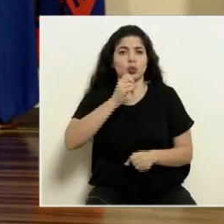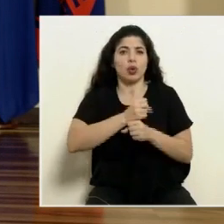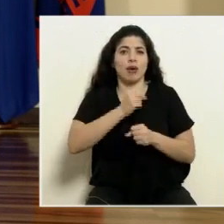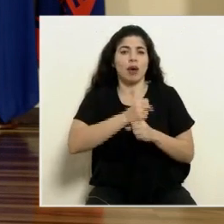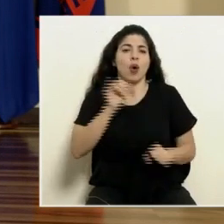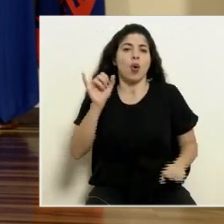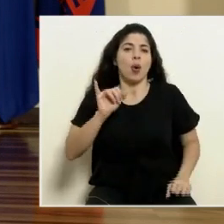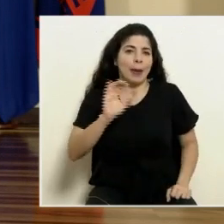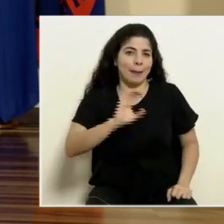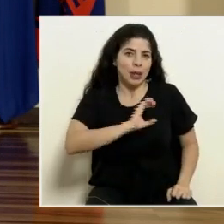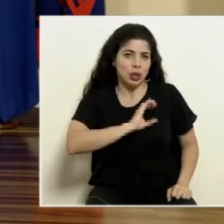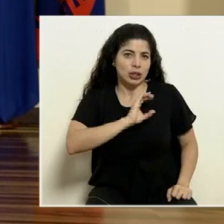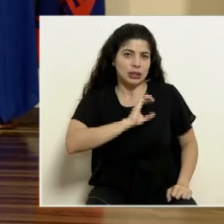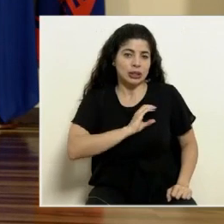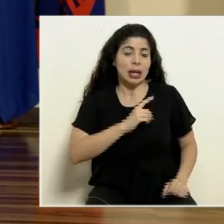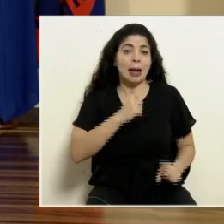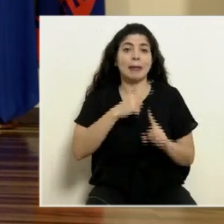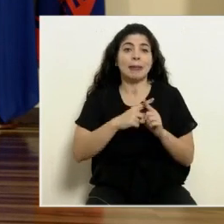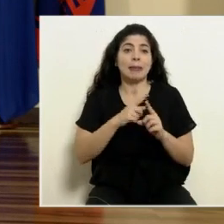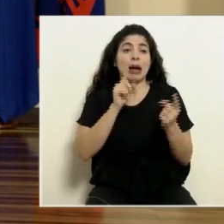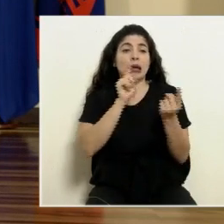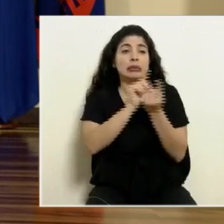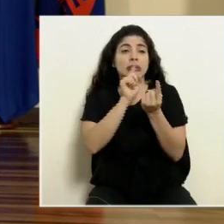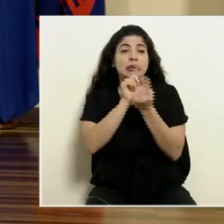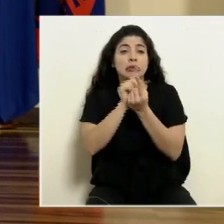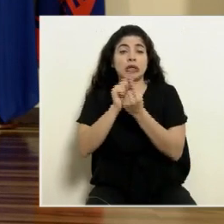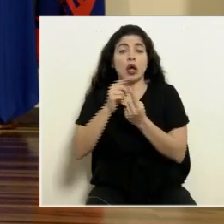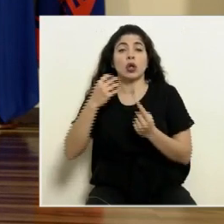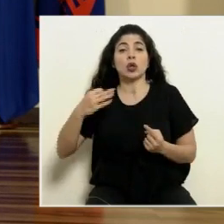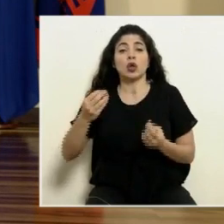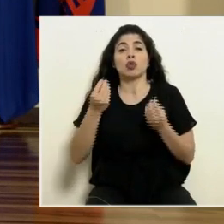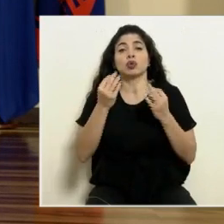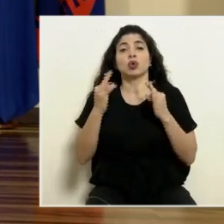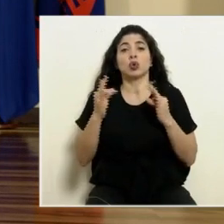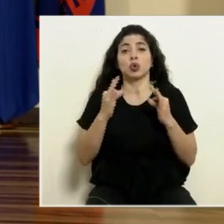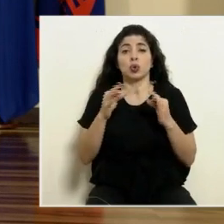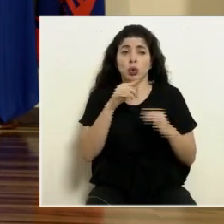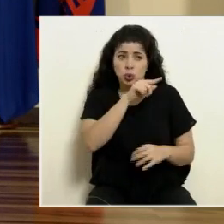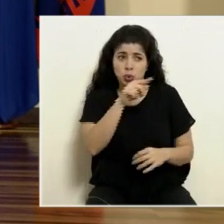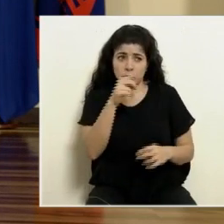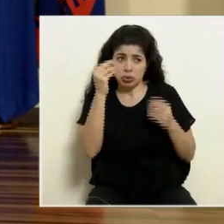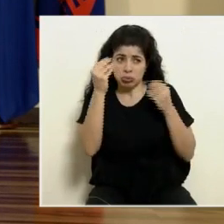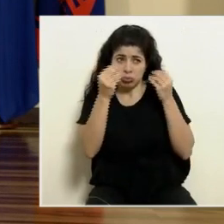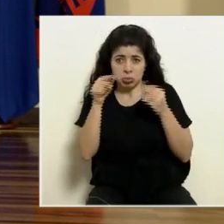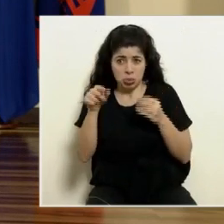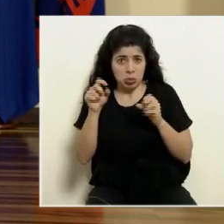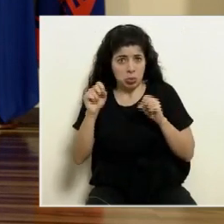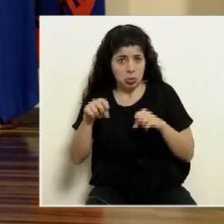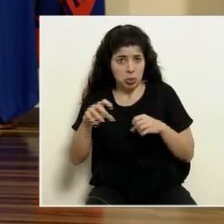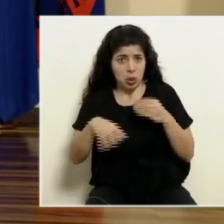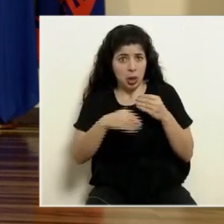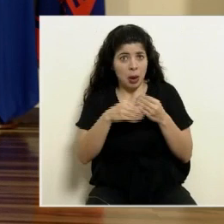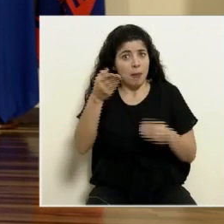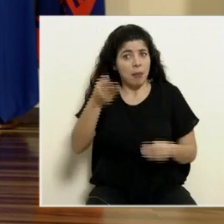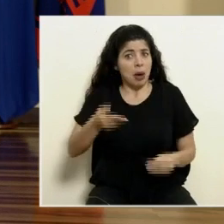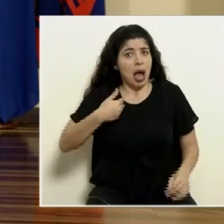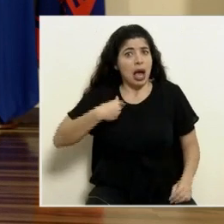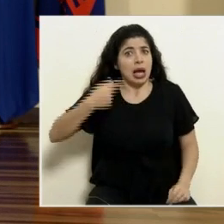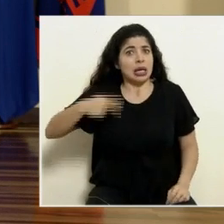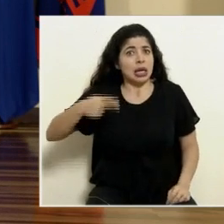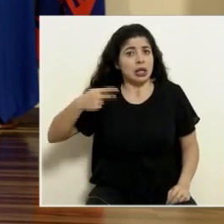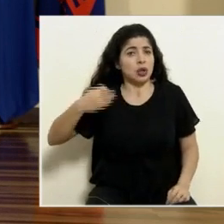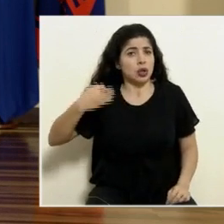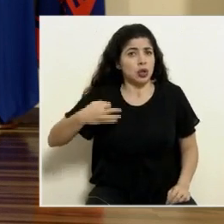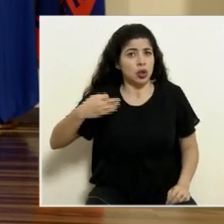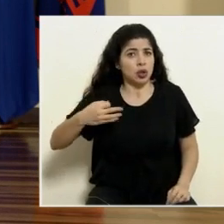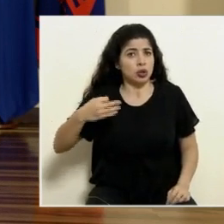que desempeñan y la atención diaria de miles de turistas. ¿Han analizado esta situación e incluirlos debido al riesgo que tienen todos los días?